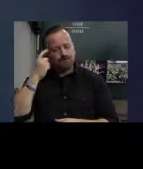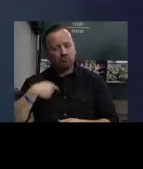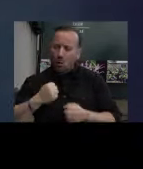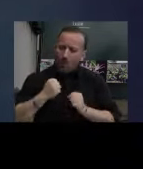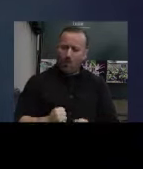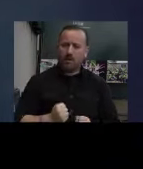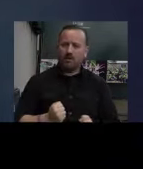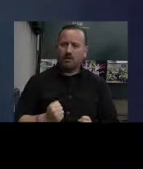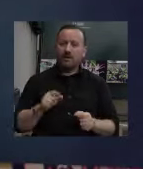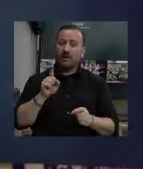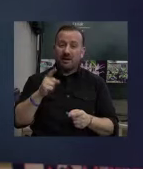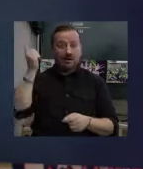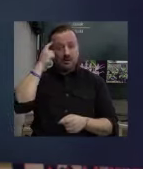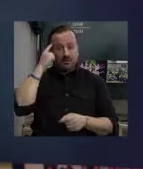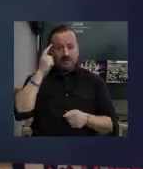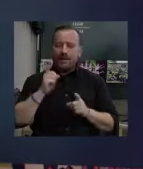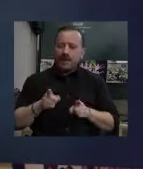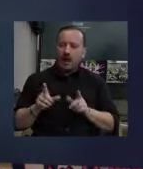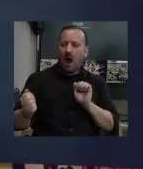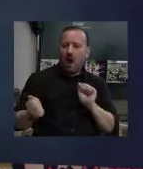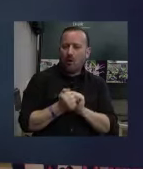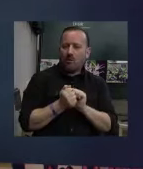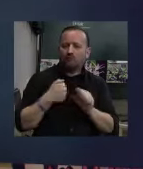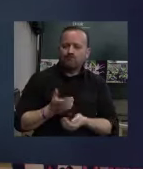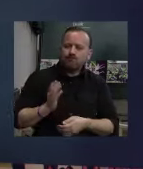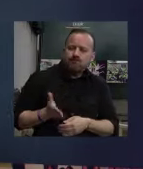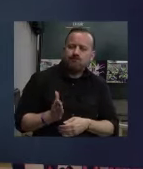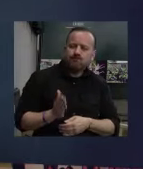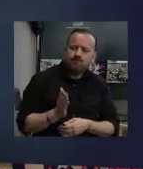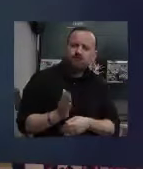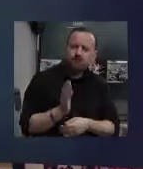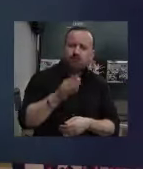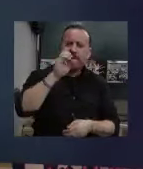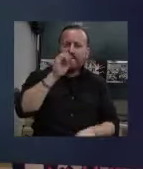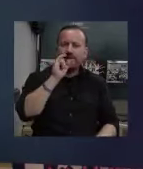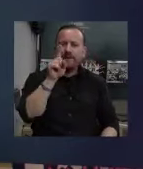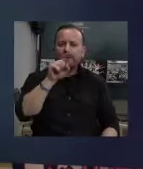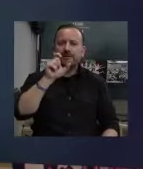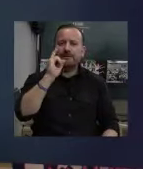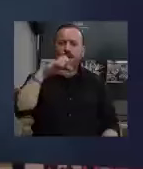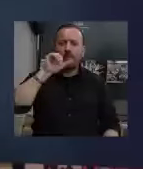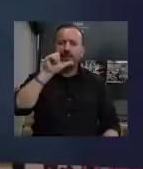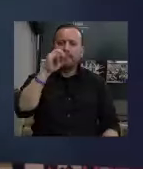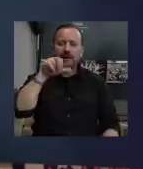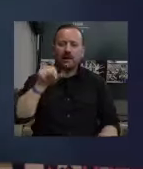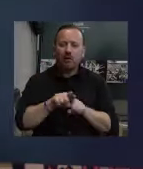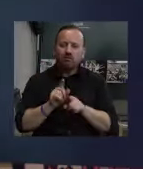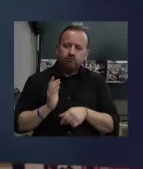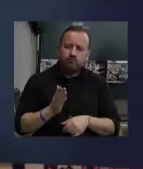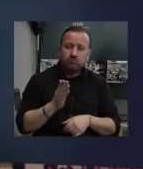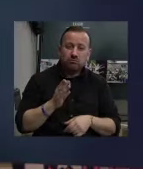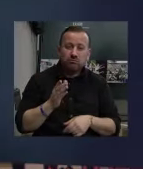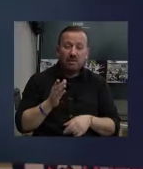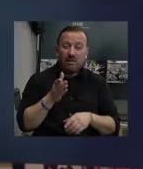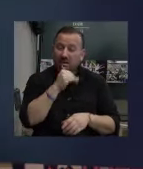tiene que ir acompañada de la disciplina sin disciplina ningún éxito va a llegar lo demás será